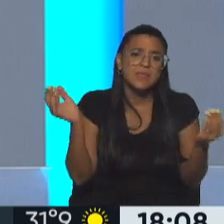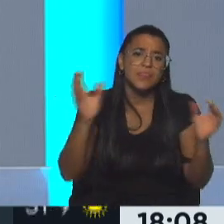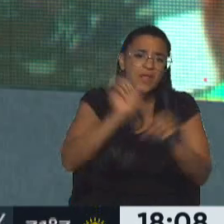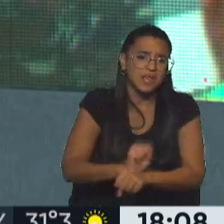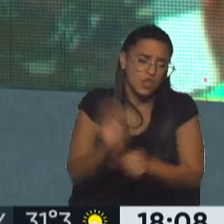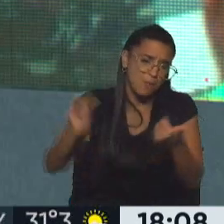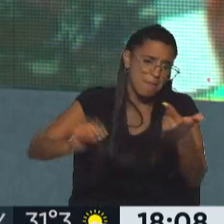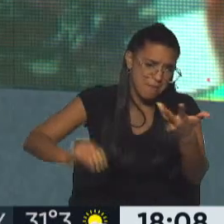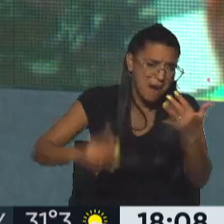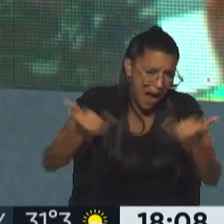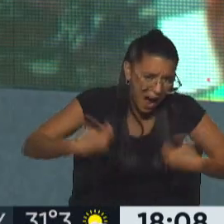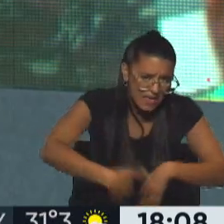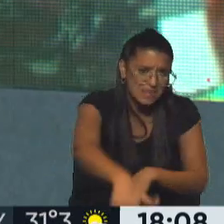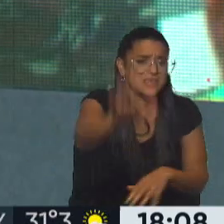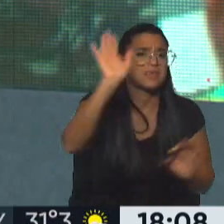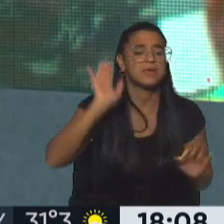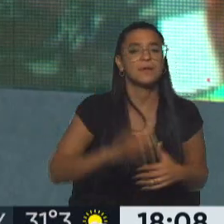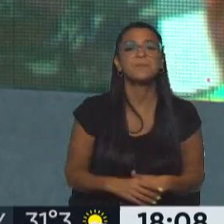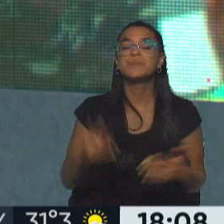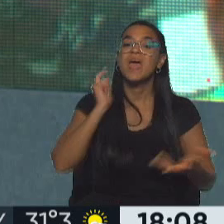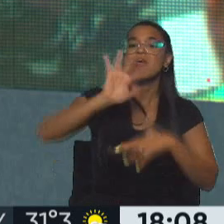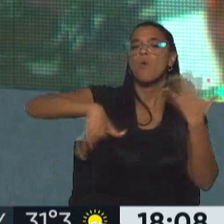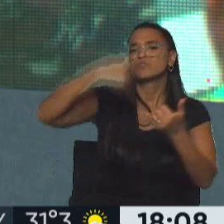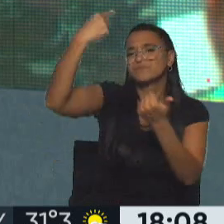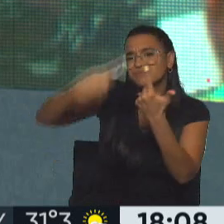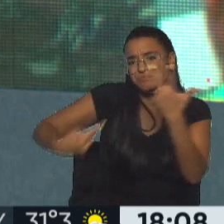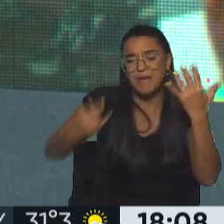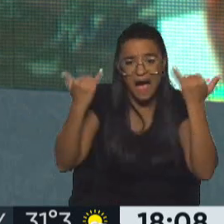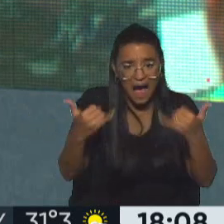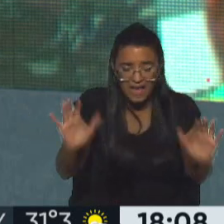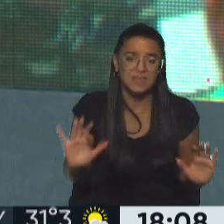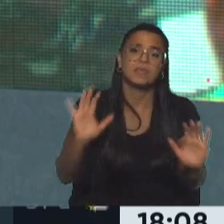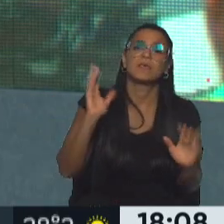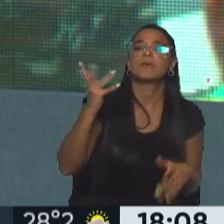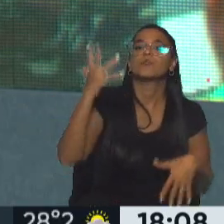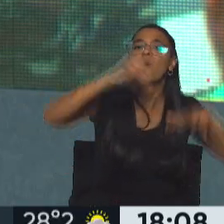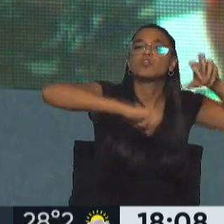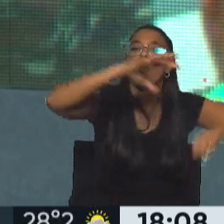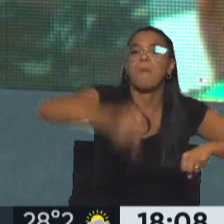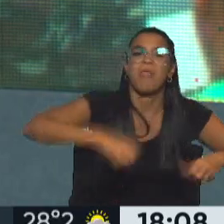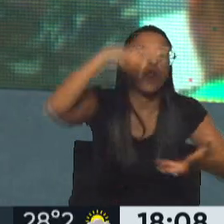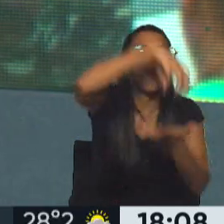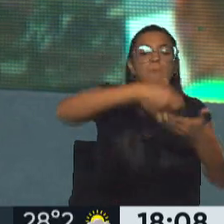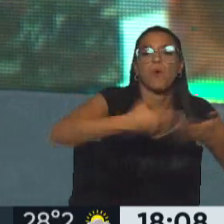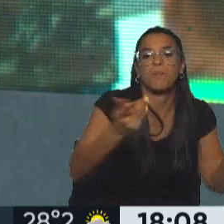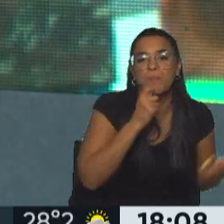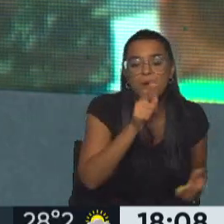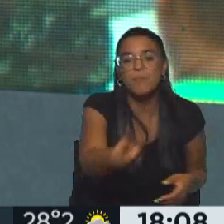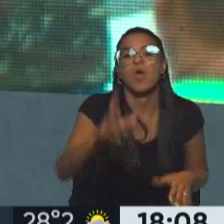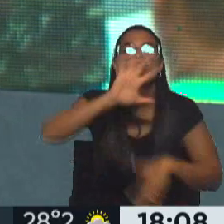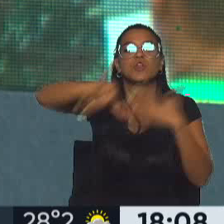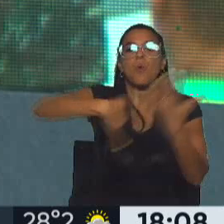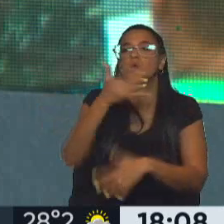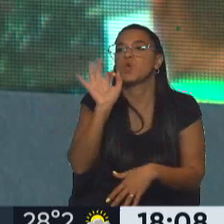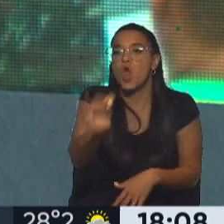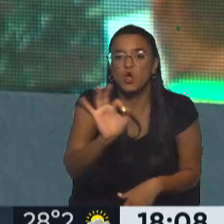una historia es las diferentes revoluciones y tomas de edificios públicos qué sé yo podemos hablar de la